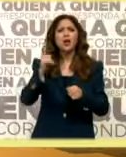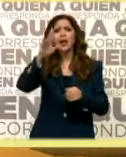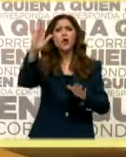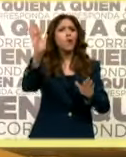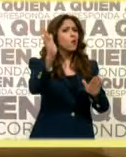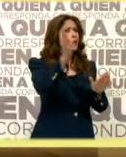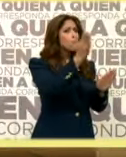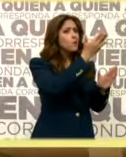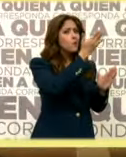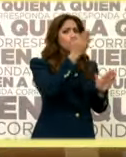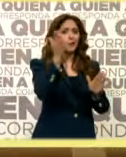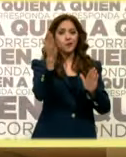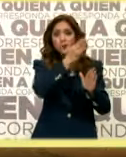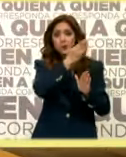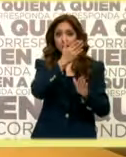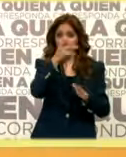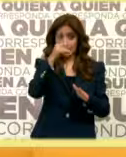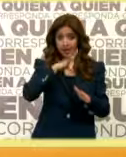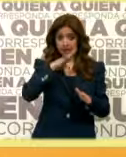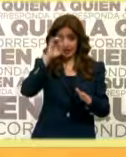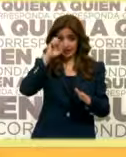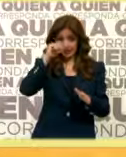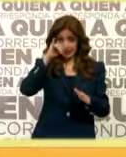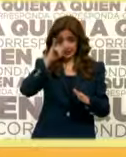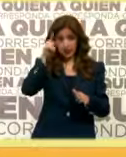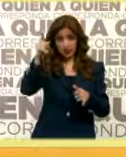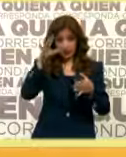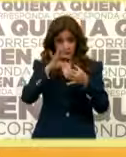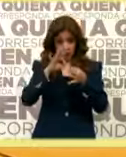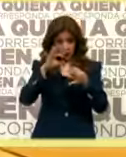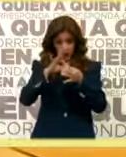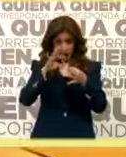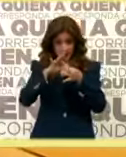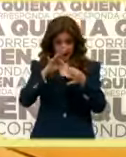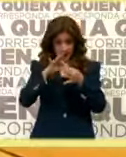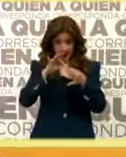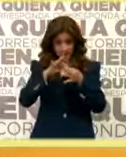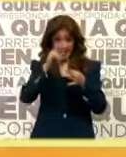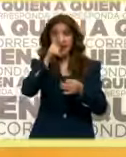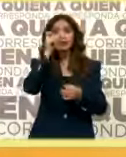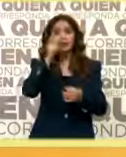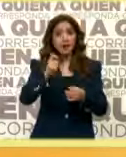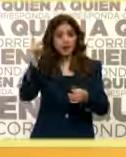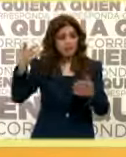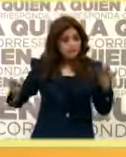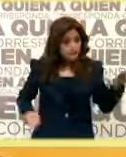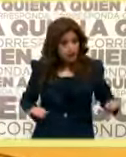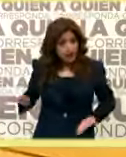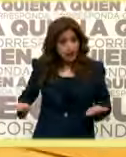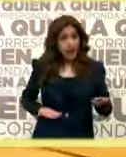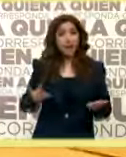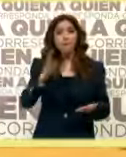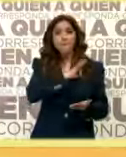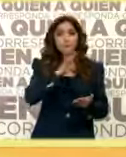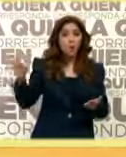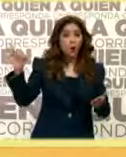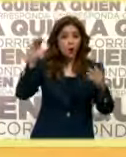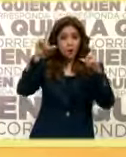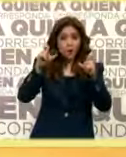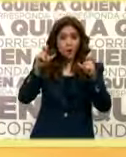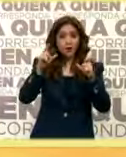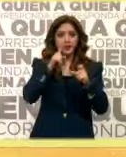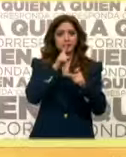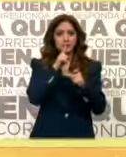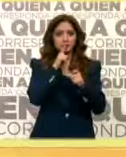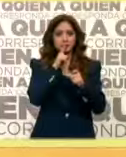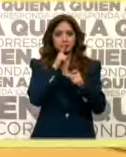pueden interactuar con Skinny Abud ahorita, que va a aparecer en la pantalla y pueden bailar y tomarse fotos con él. No digas más, no digas.